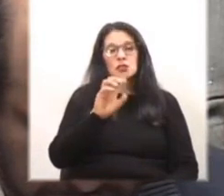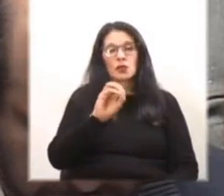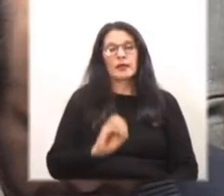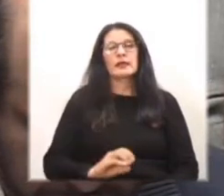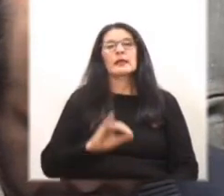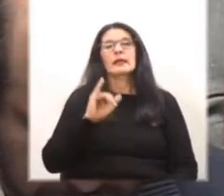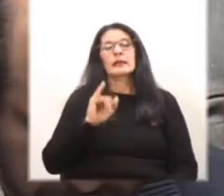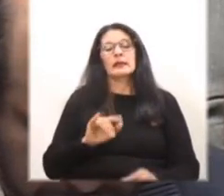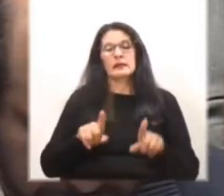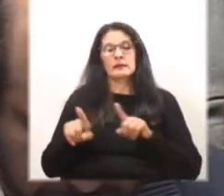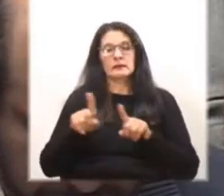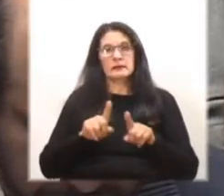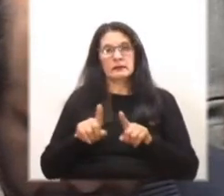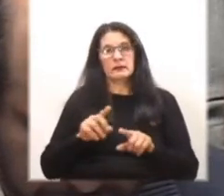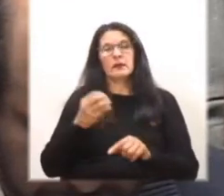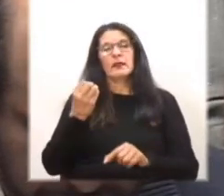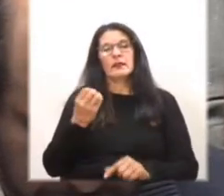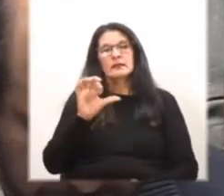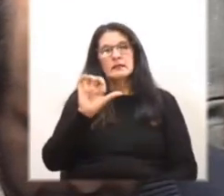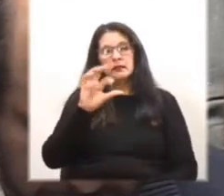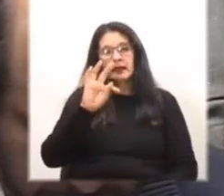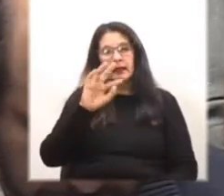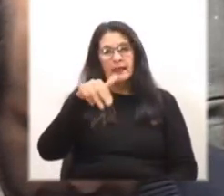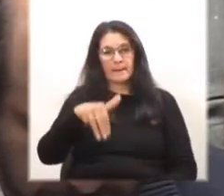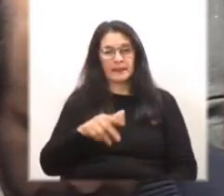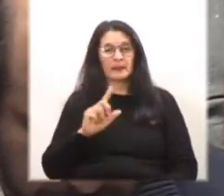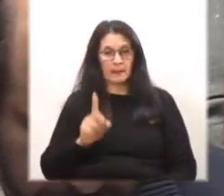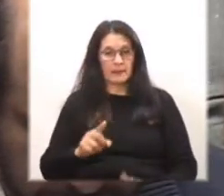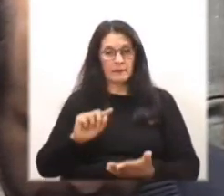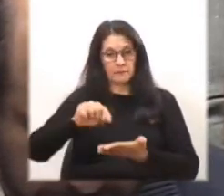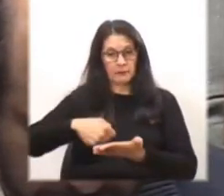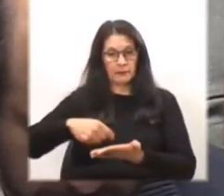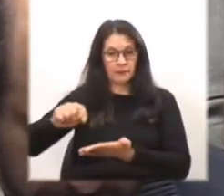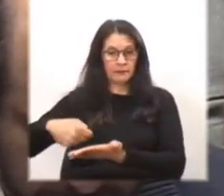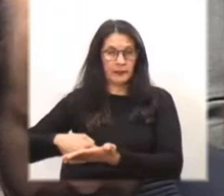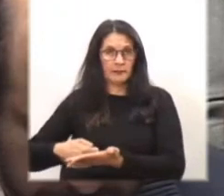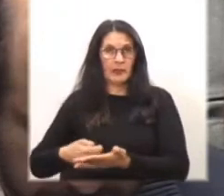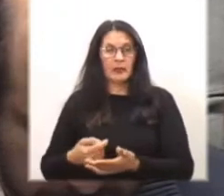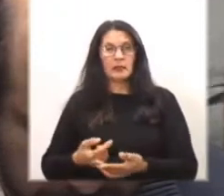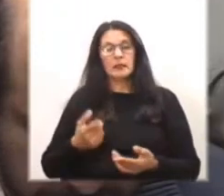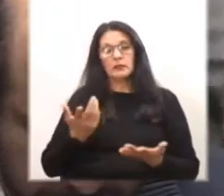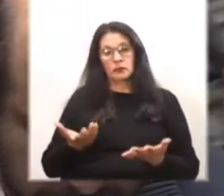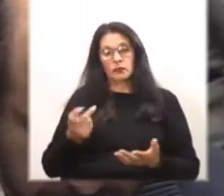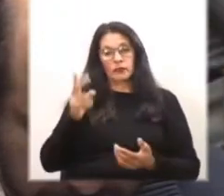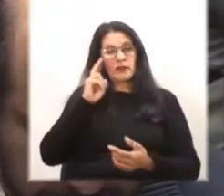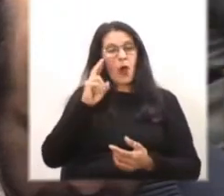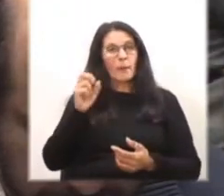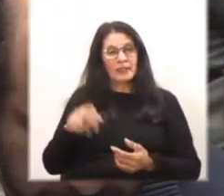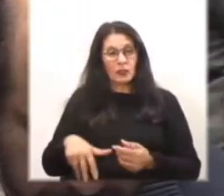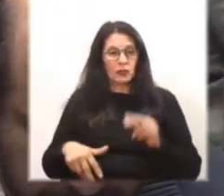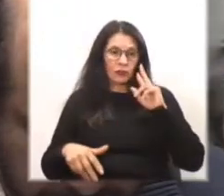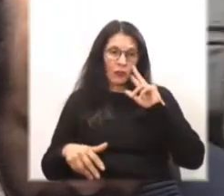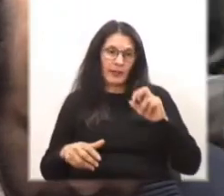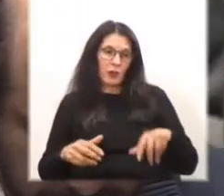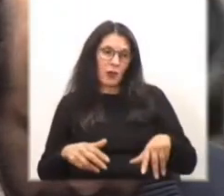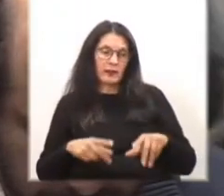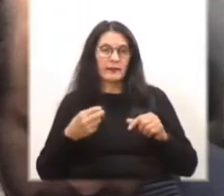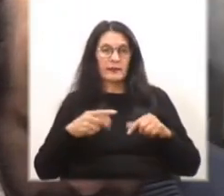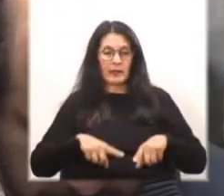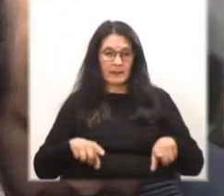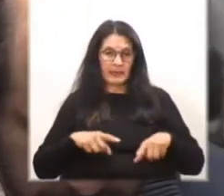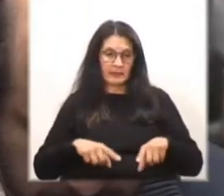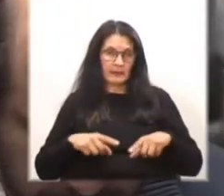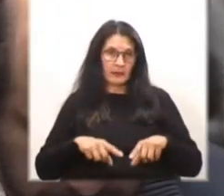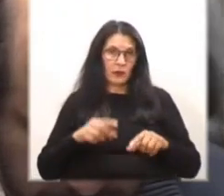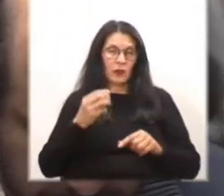Uruguay en CTM, Carlos Albizu. Y más allá de las múltiples opiniones del señor ministro de Relaciones